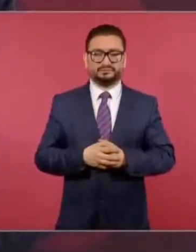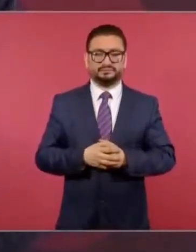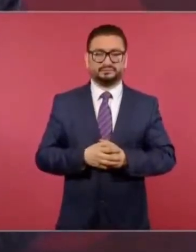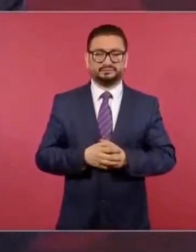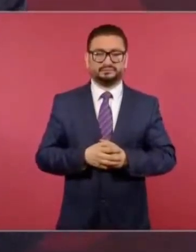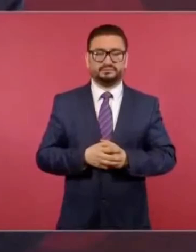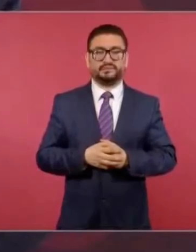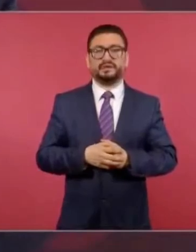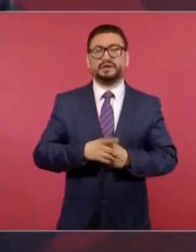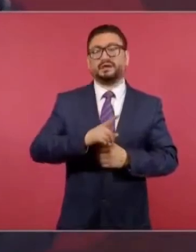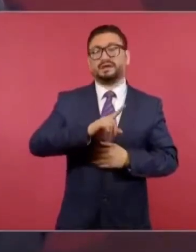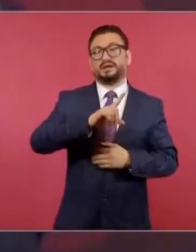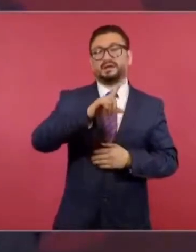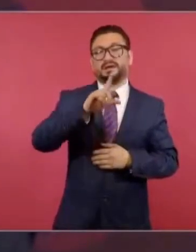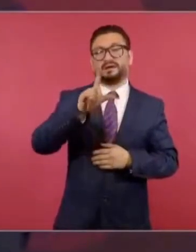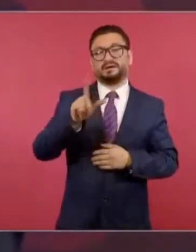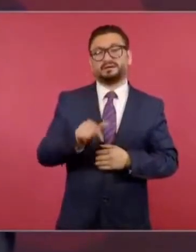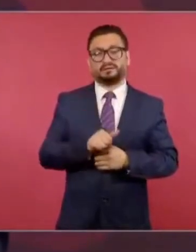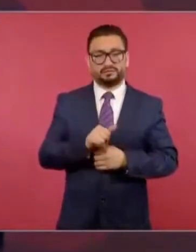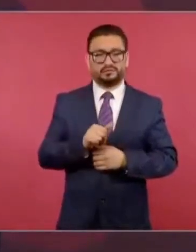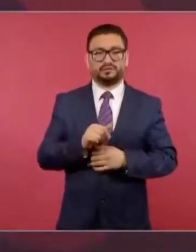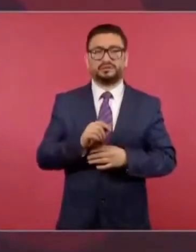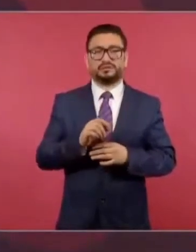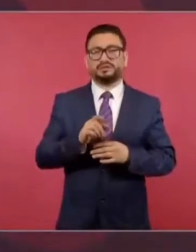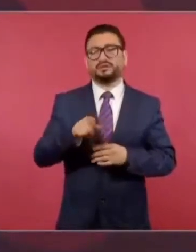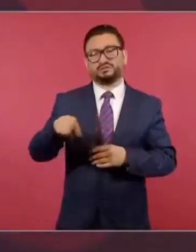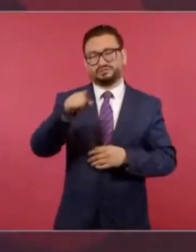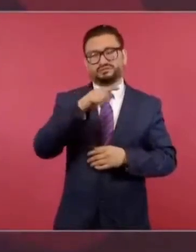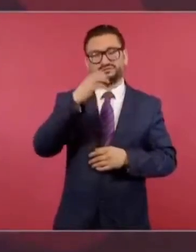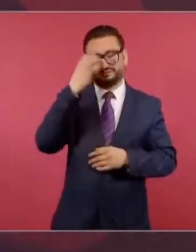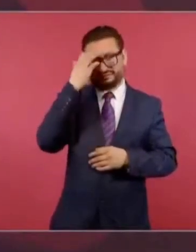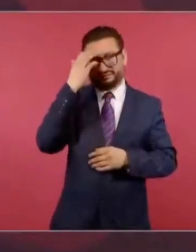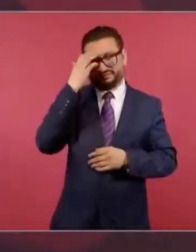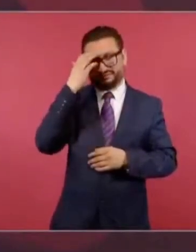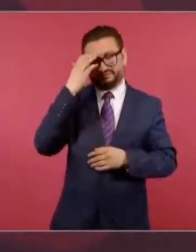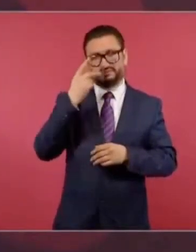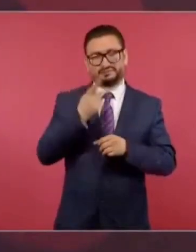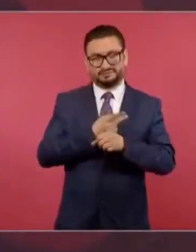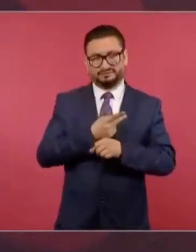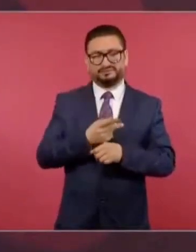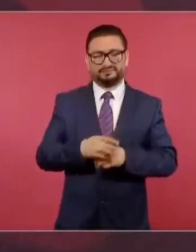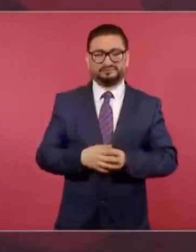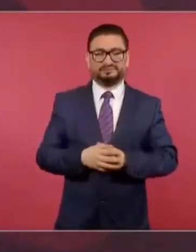Ya después vino lo que más se conoce,